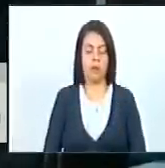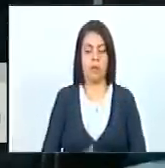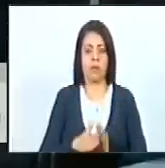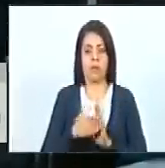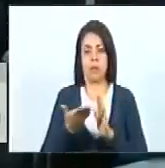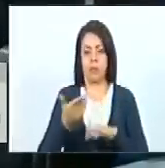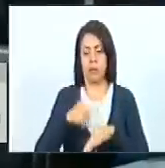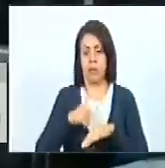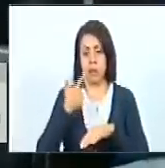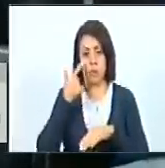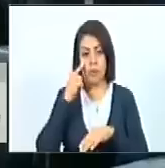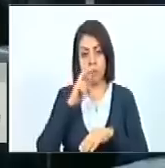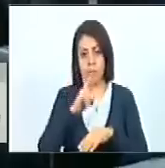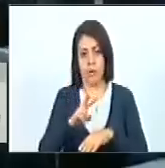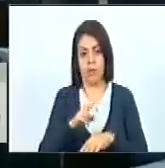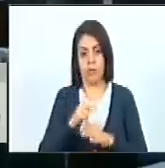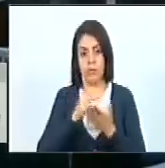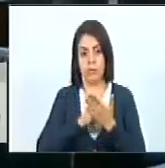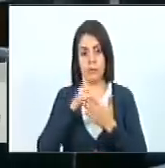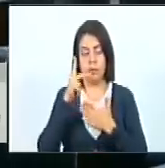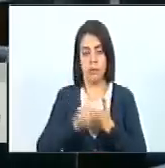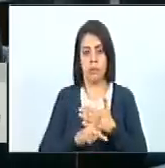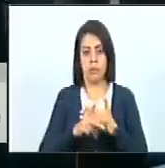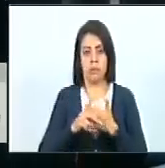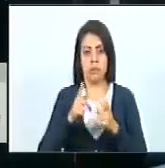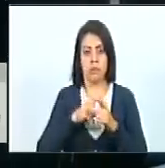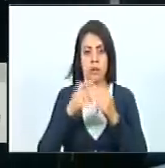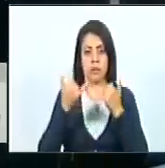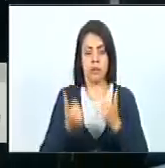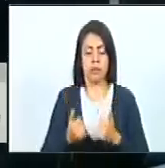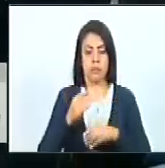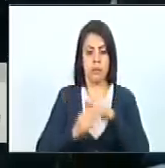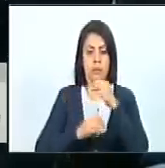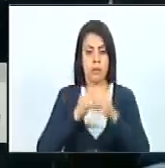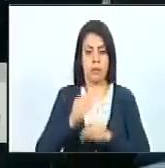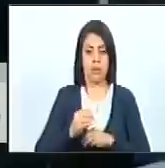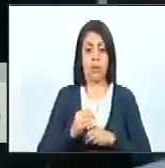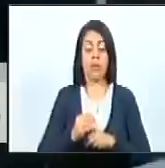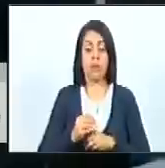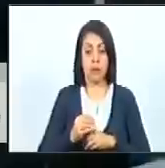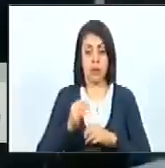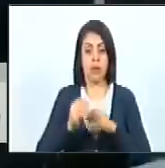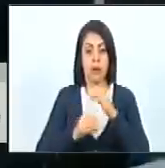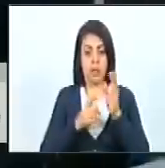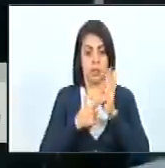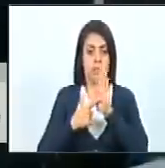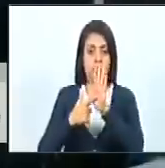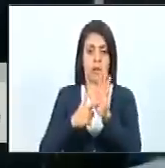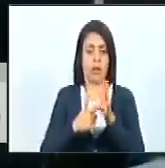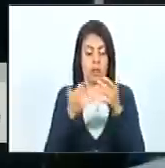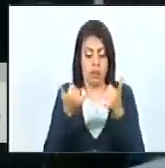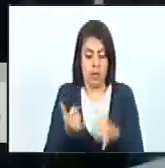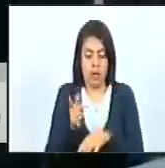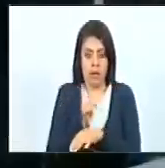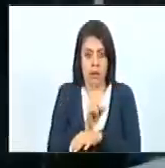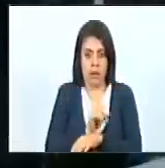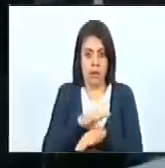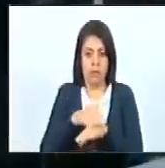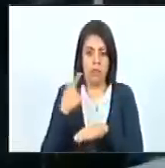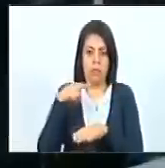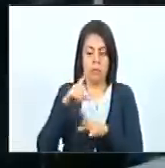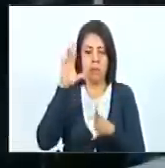en cuenta, esa operación ya ha arrojado su fruto y prontamente tendremos